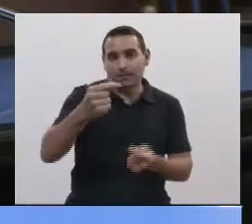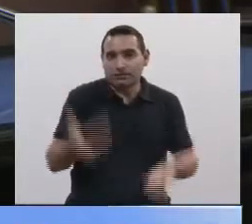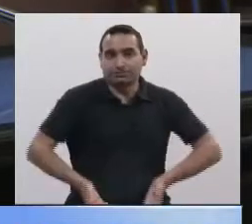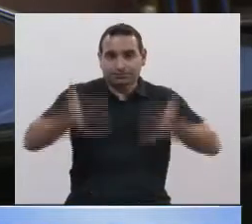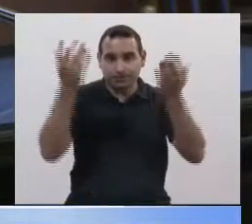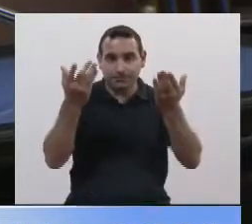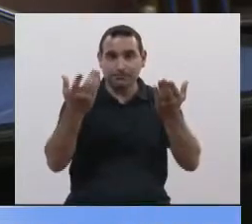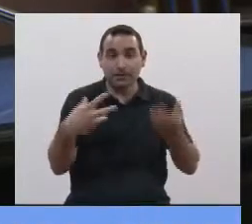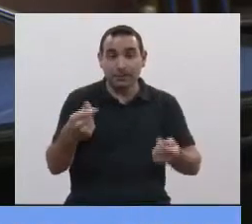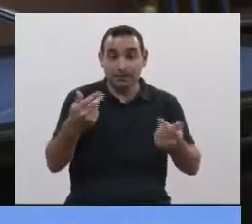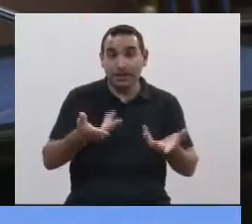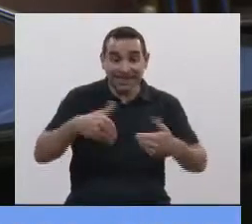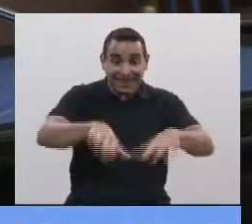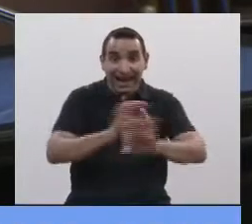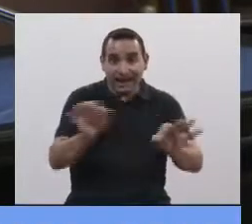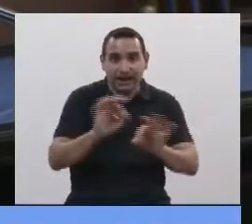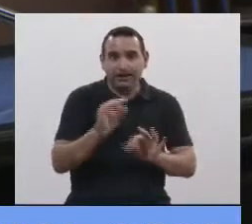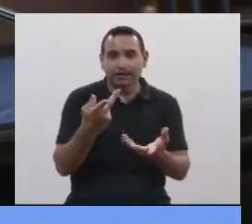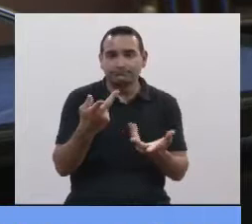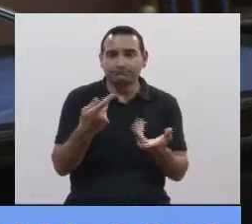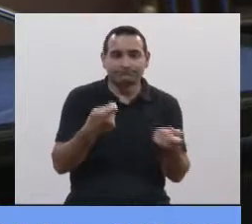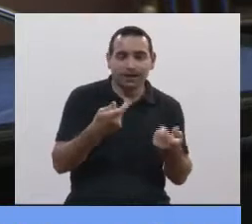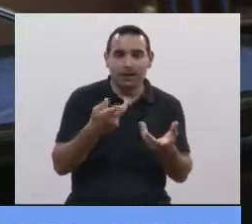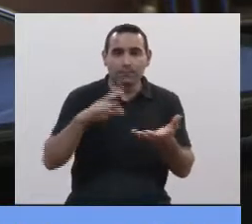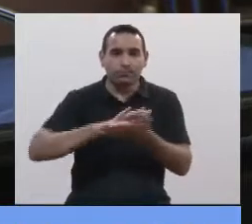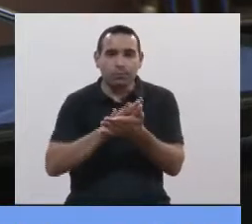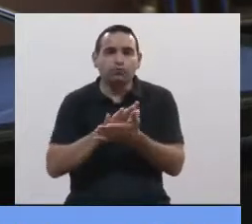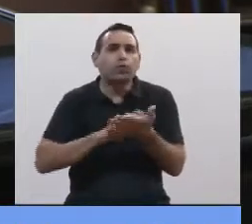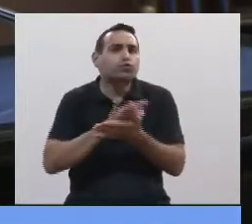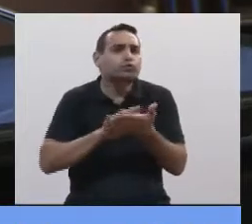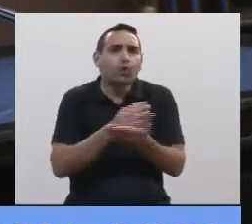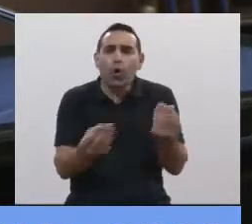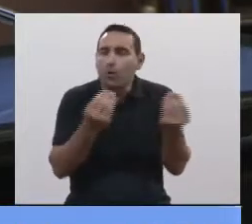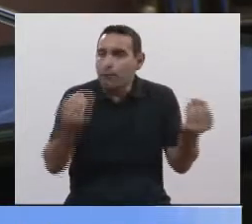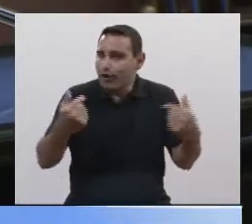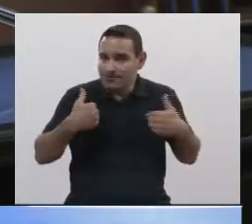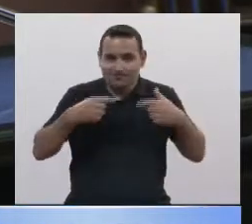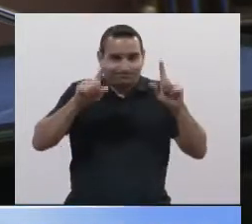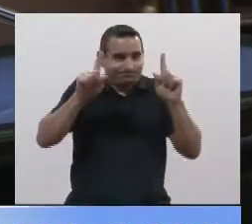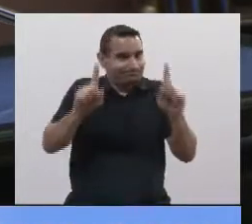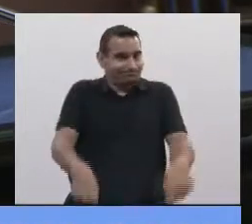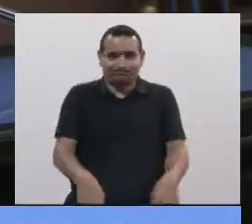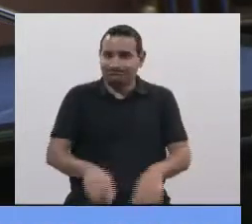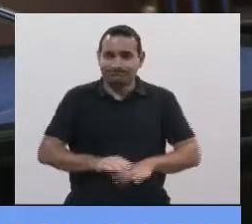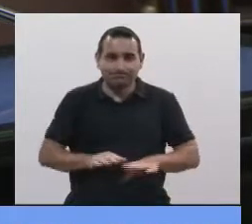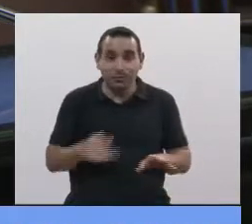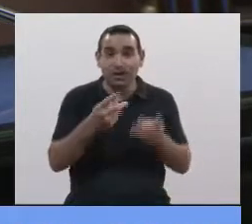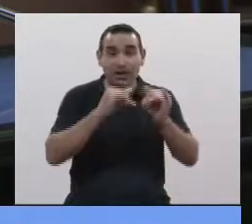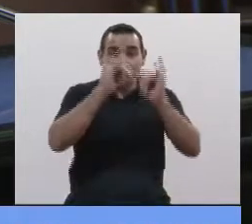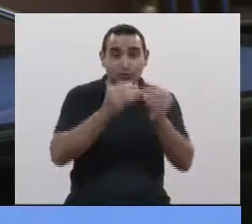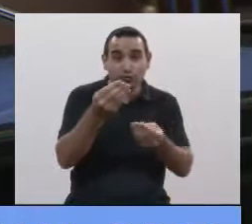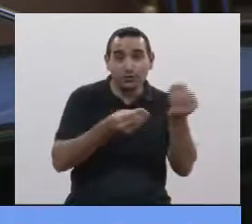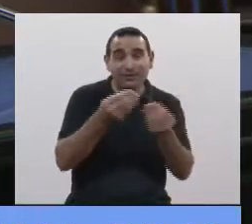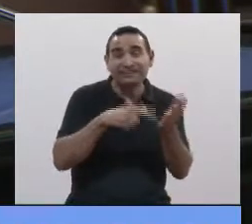no la liberan, hay déficit fiscal. Yo no sé cómo lo van a resolver. Ya que el presupuesto prevé